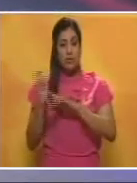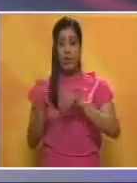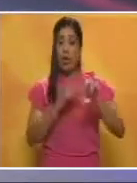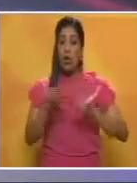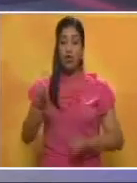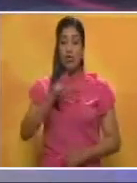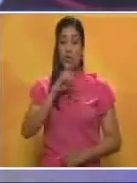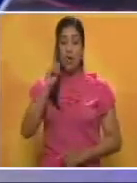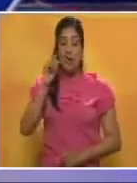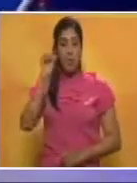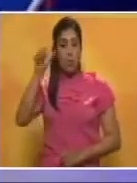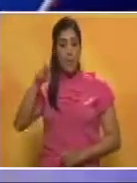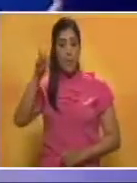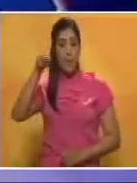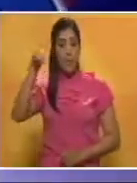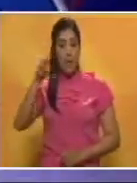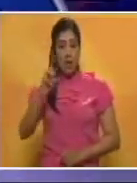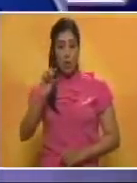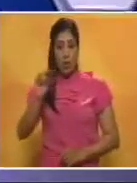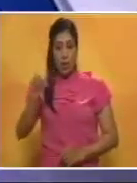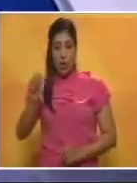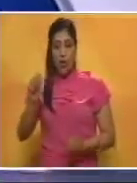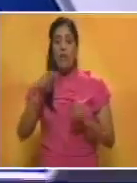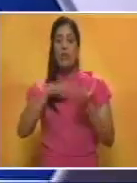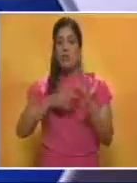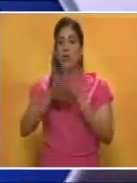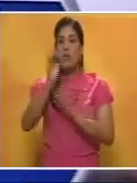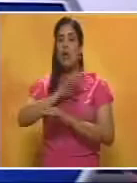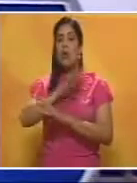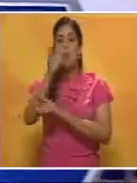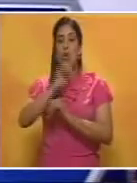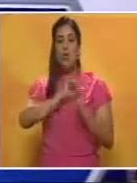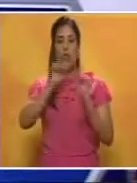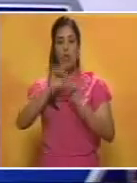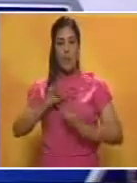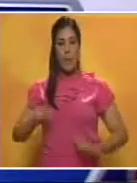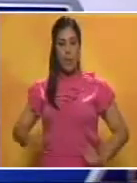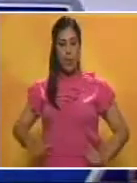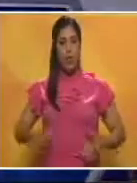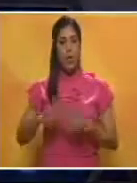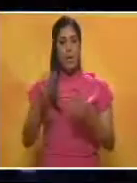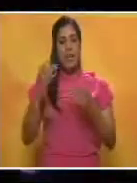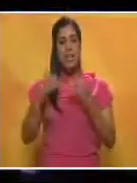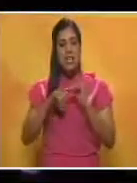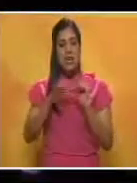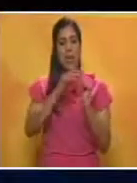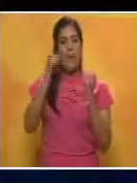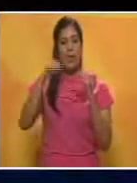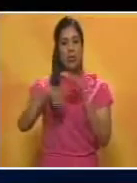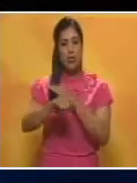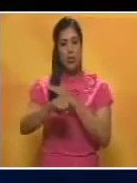Es el turno de Madonna. Ella se mudará a Lisboa para que su hijo mayor entre en un equipo de fútbol.